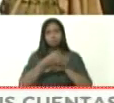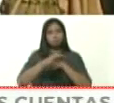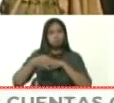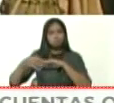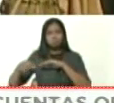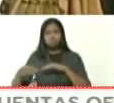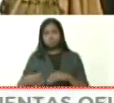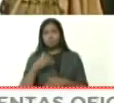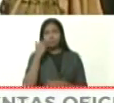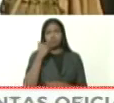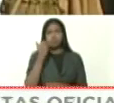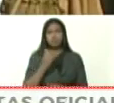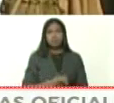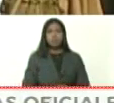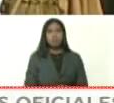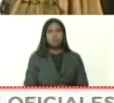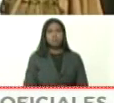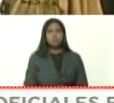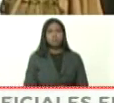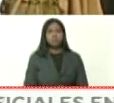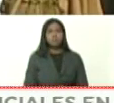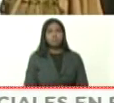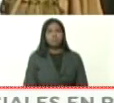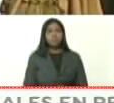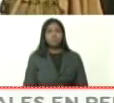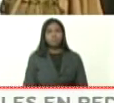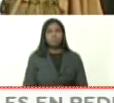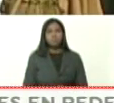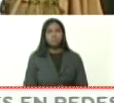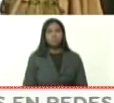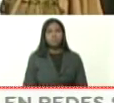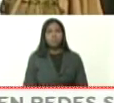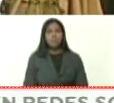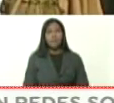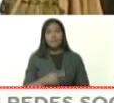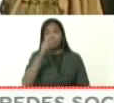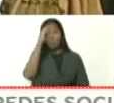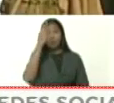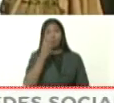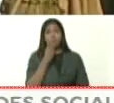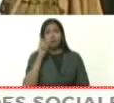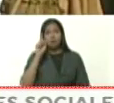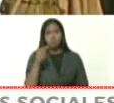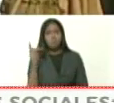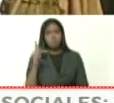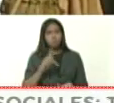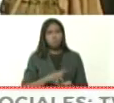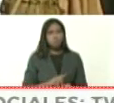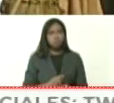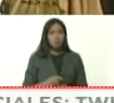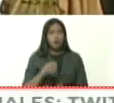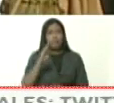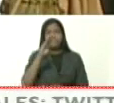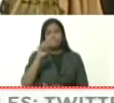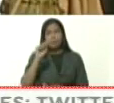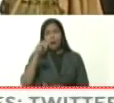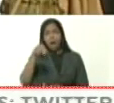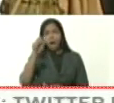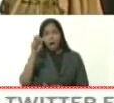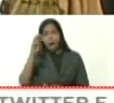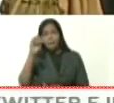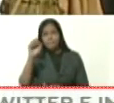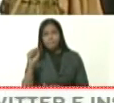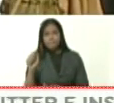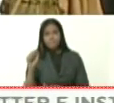Granadinas, San Cristóbal y Nieves, Granada, República Dominicana, Bahamas, Barbados,